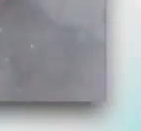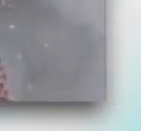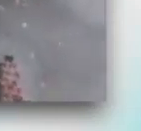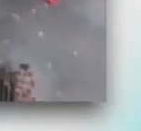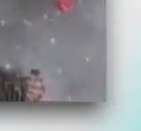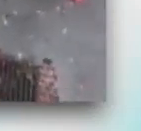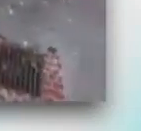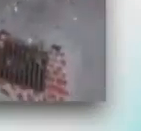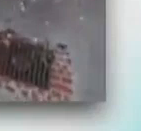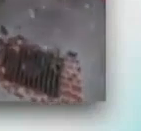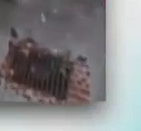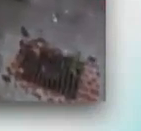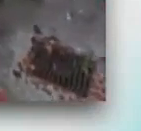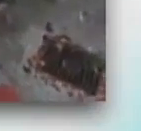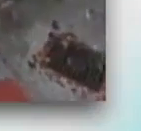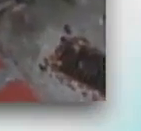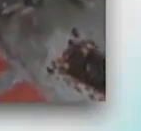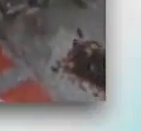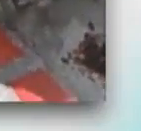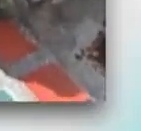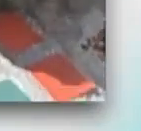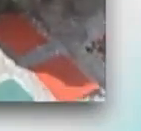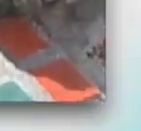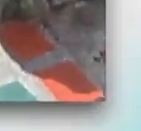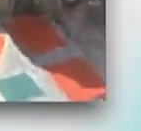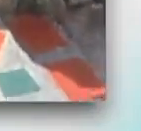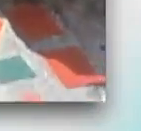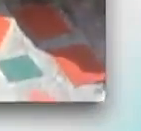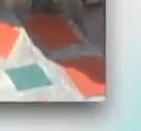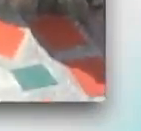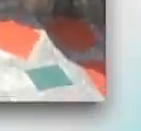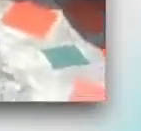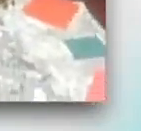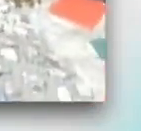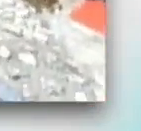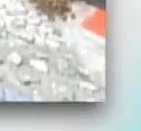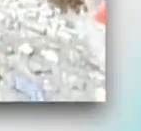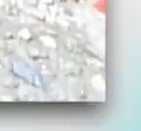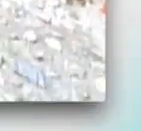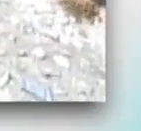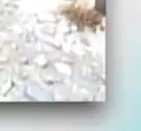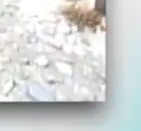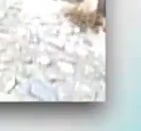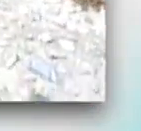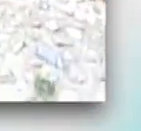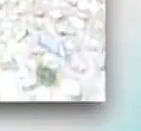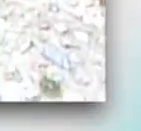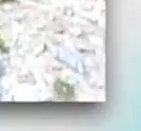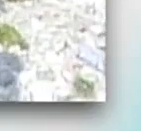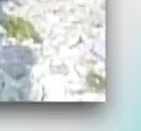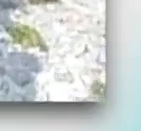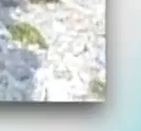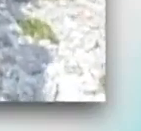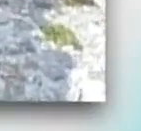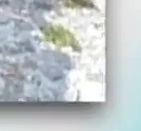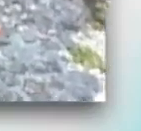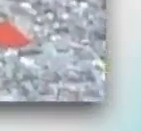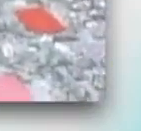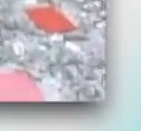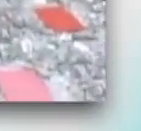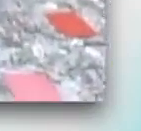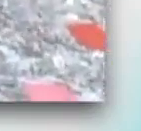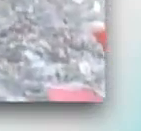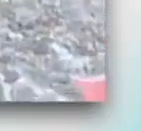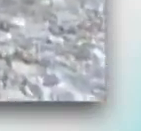la cordillera, y en el collado más alto la nieve los aligera, pero descansan